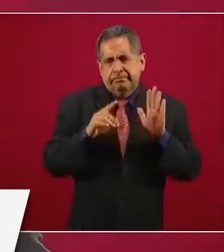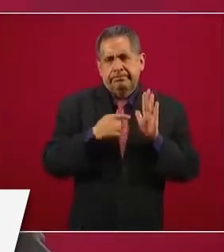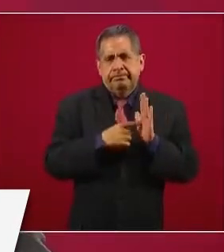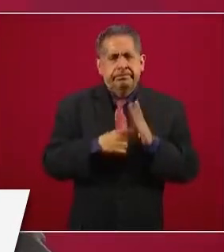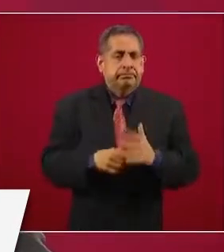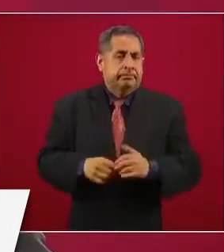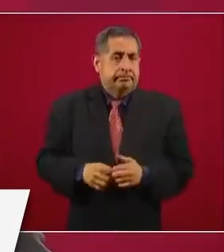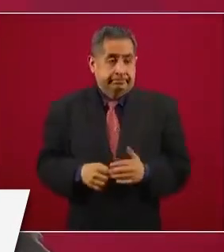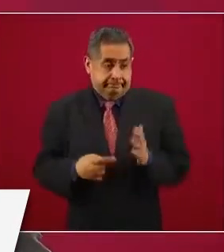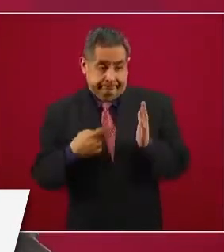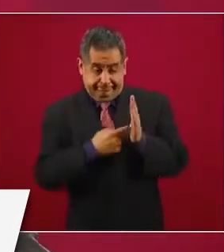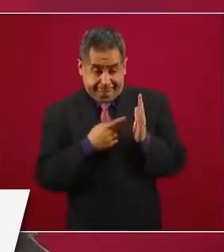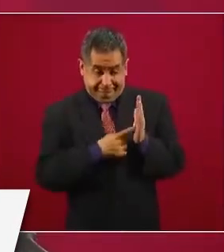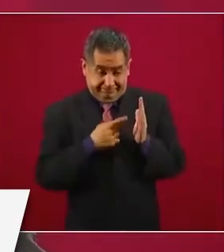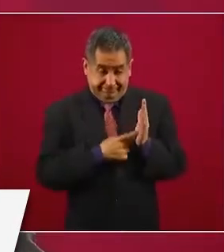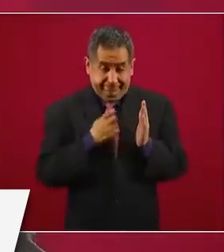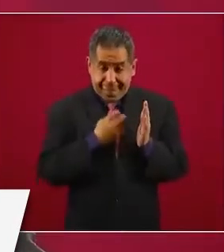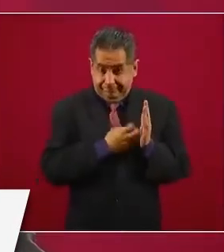Esa fórmula